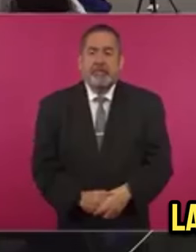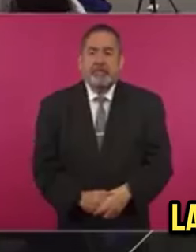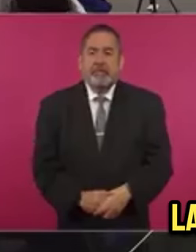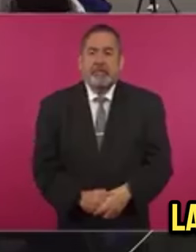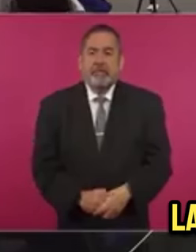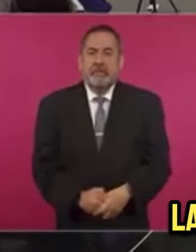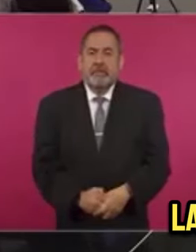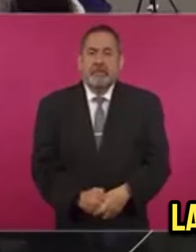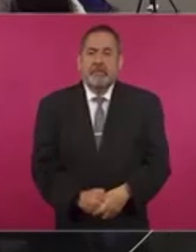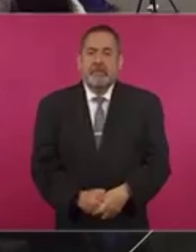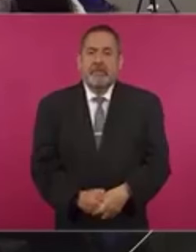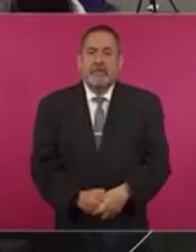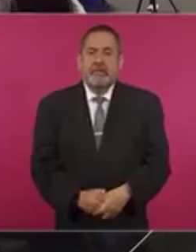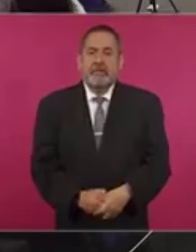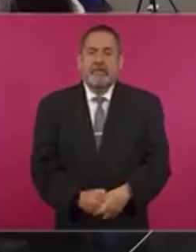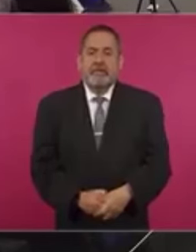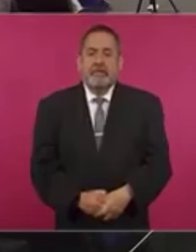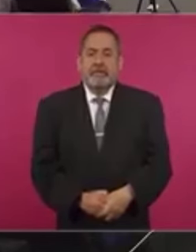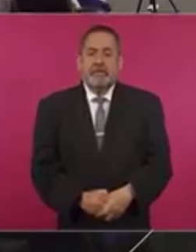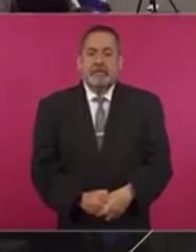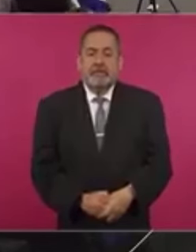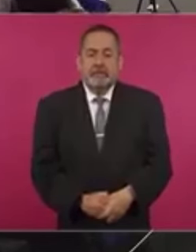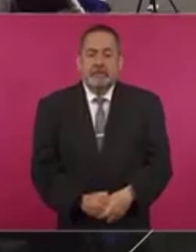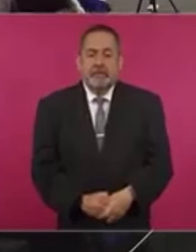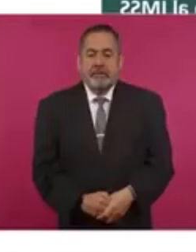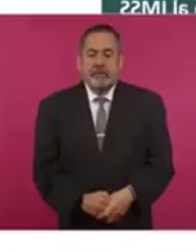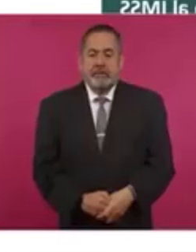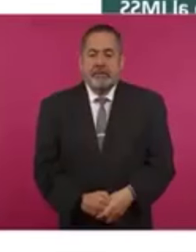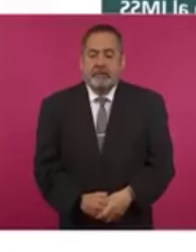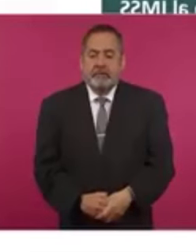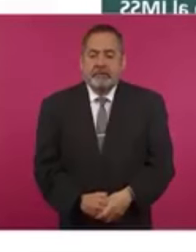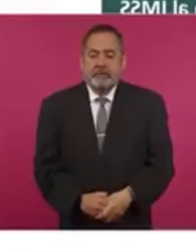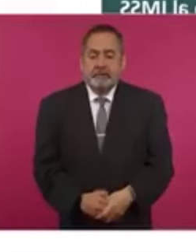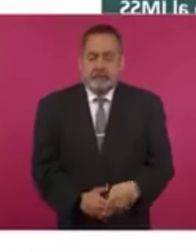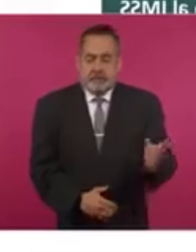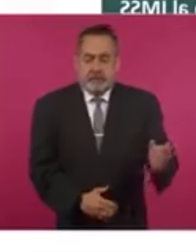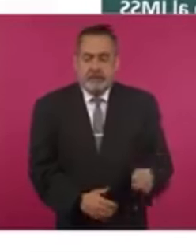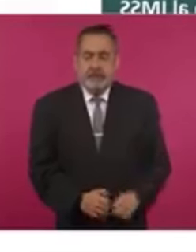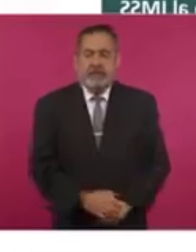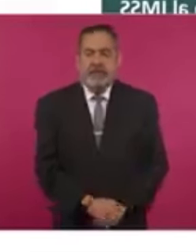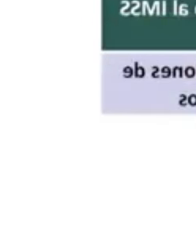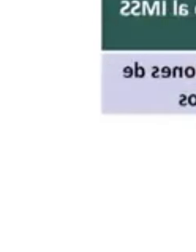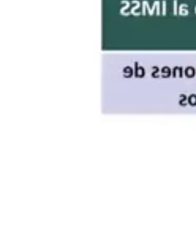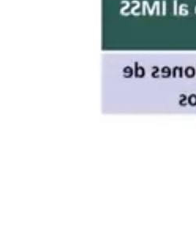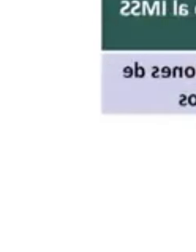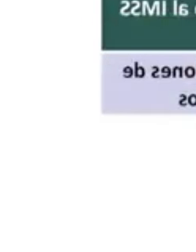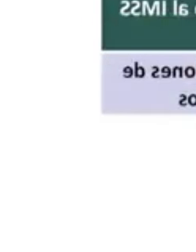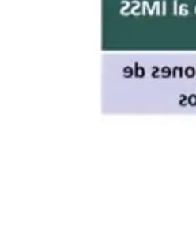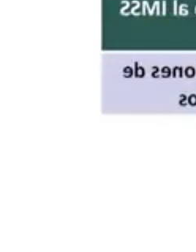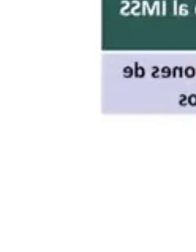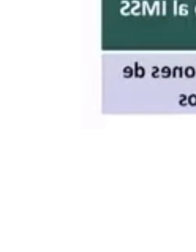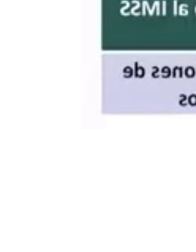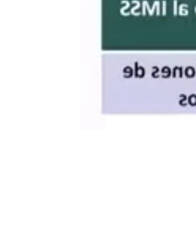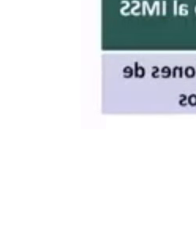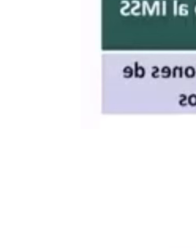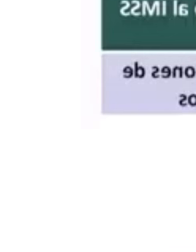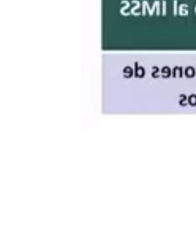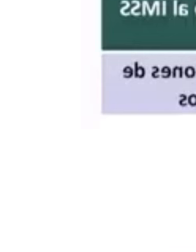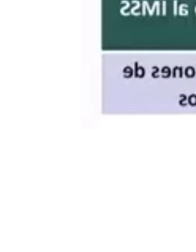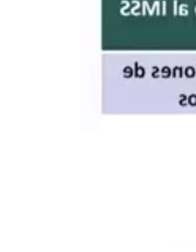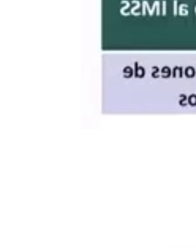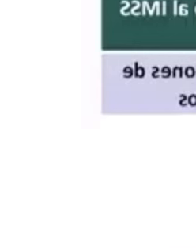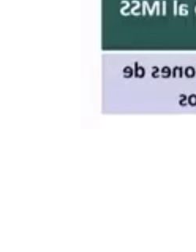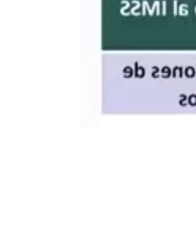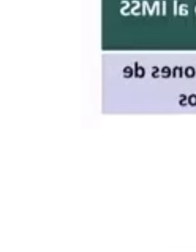¿Cuál sería la fecha que ellos tendrían que entregar estos recursos? La fecha, los términos. Ya se tendría que estar regresando todo.